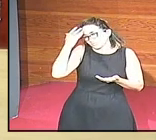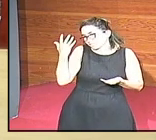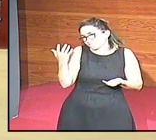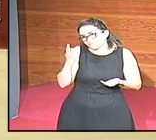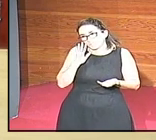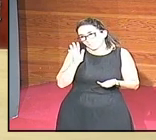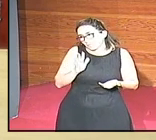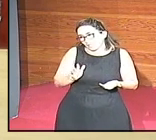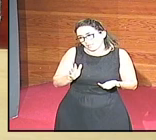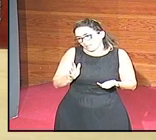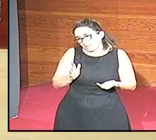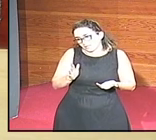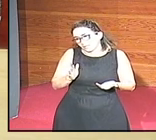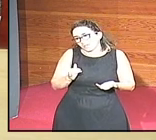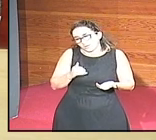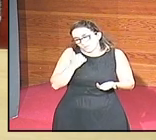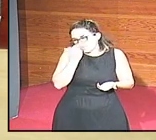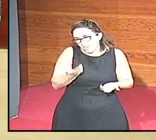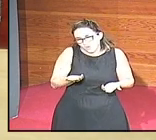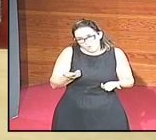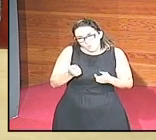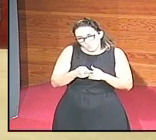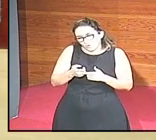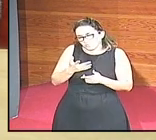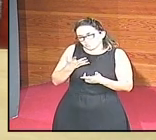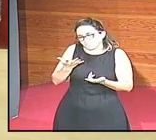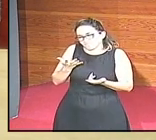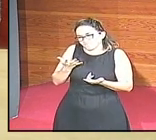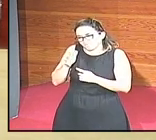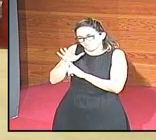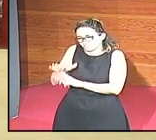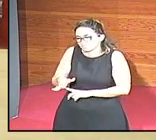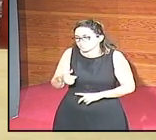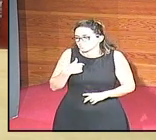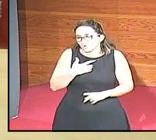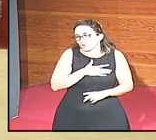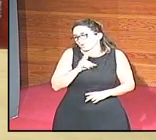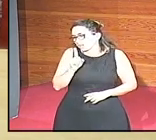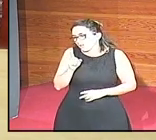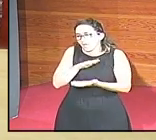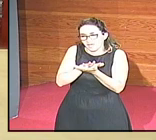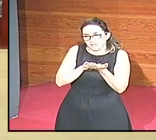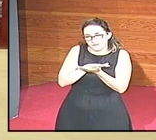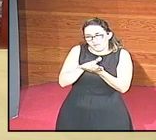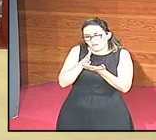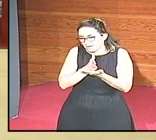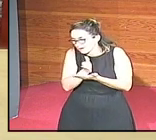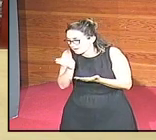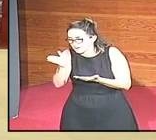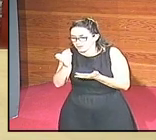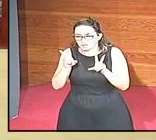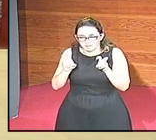me parece ofensivo. Y no quiero, ya lo he dicho antes, no quiero que la conversación derive por ahí, porque además es